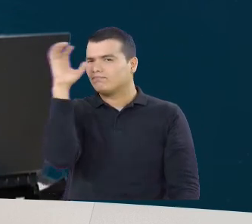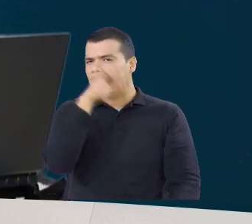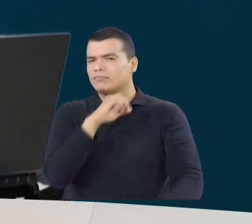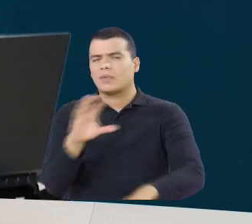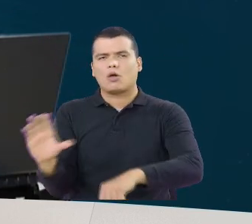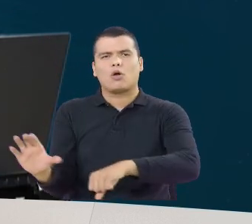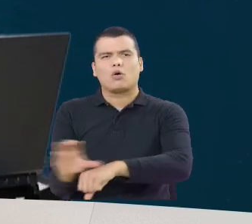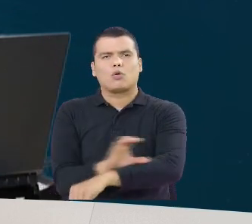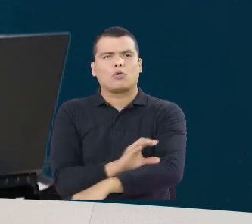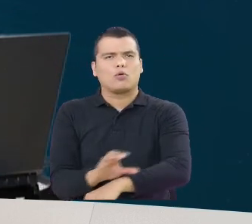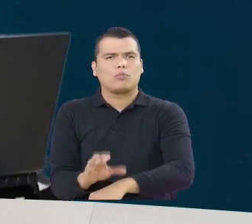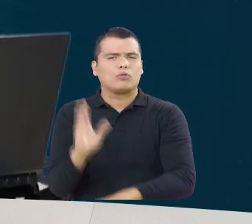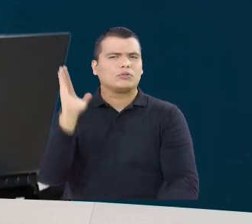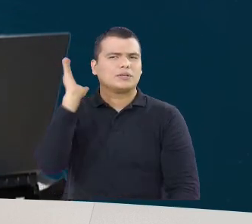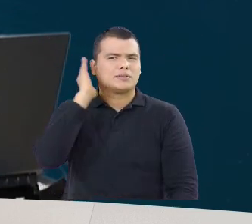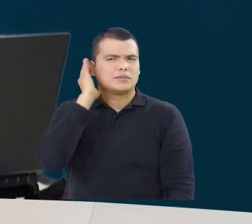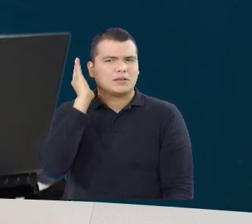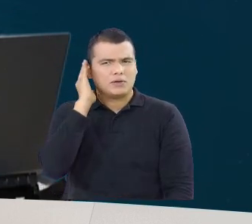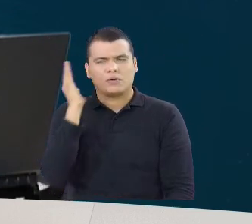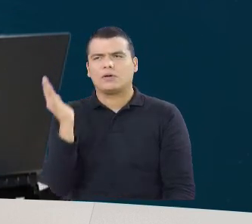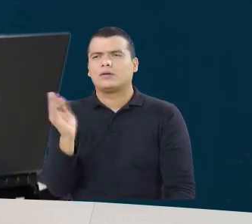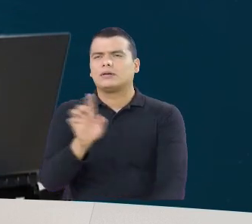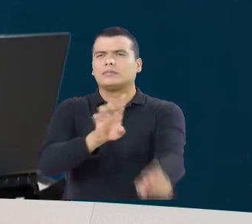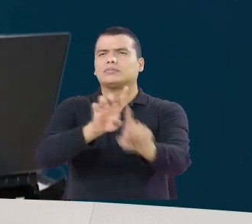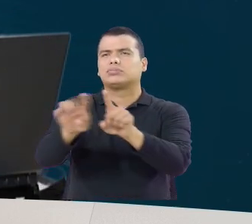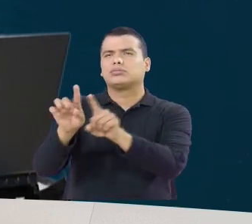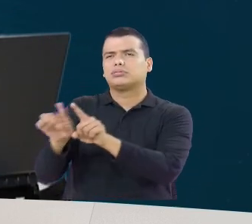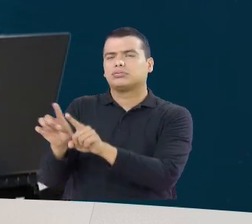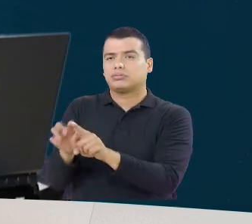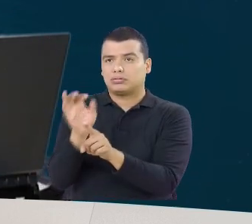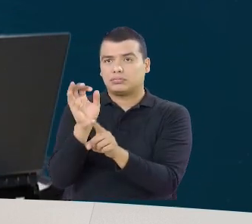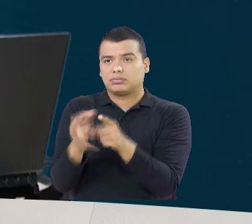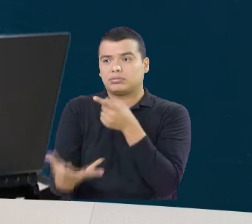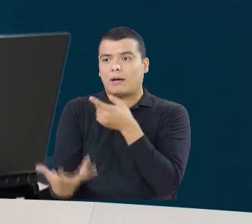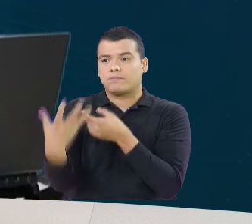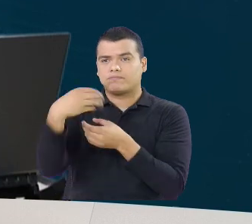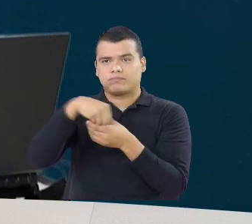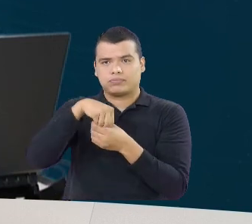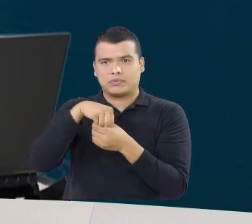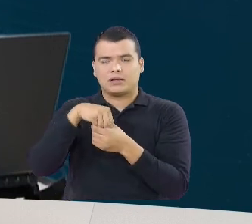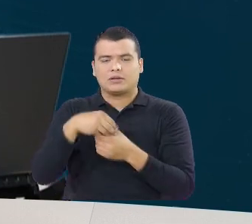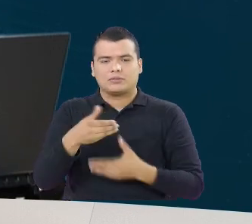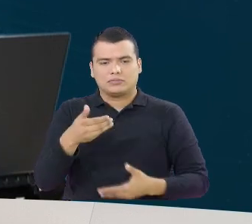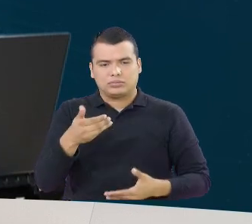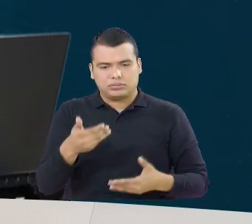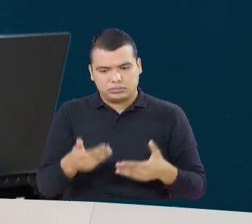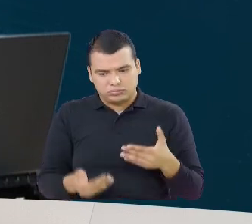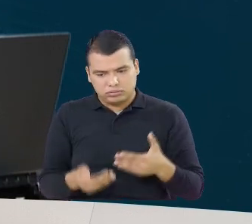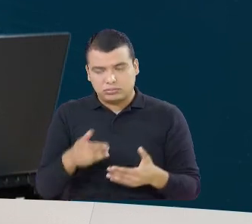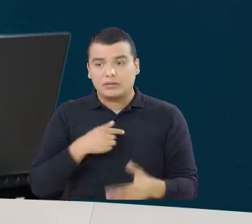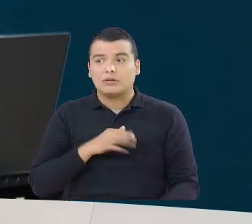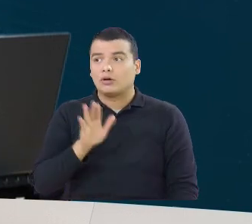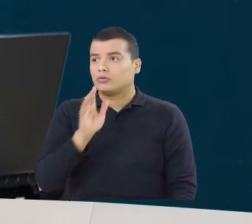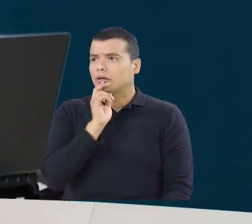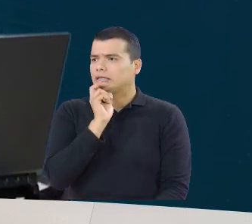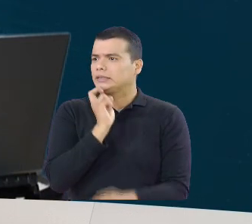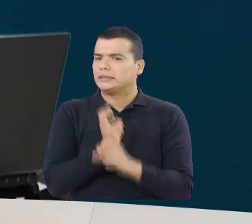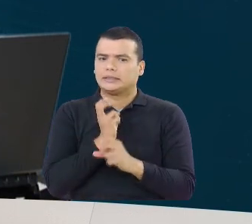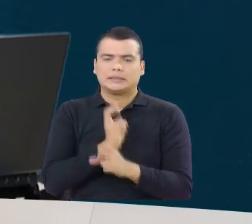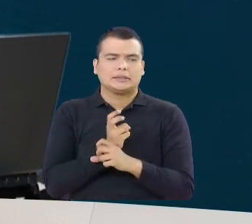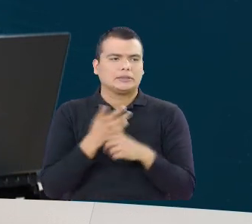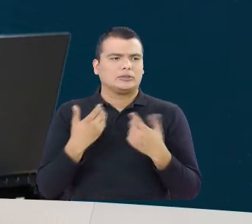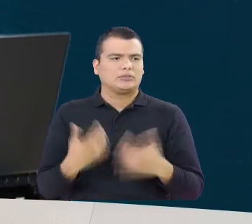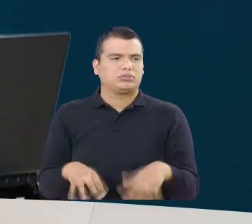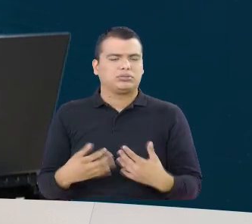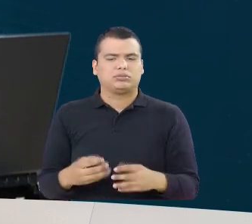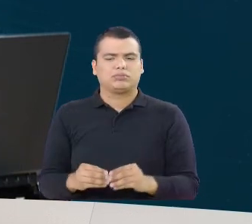computadores, celulares, se fabrican con robots y que los robots no son tan difíciles de construir. Con